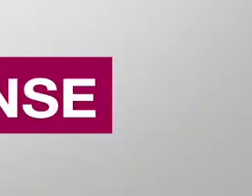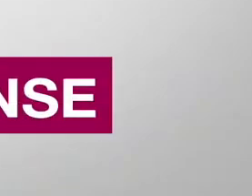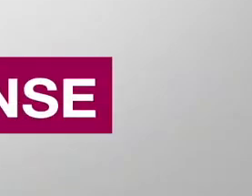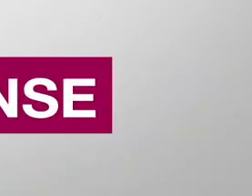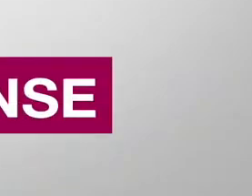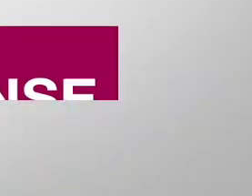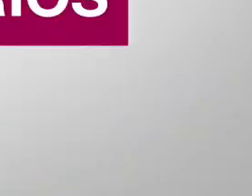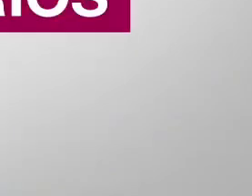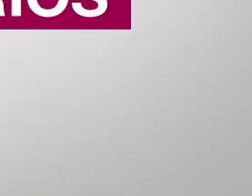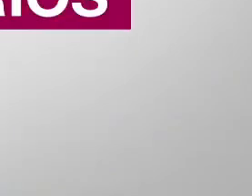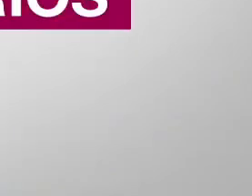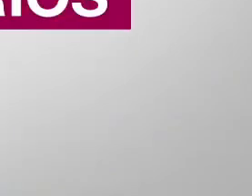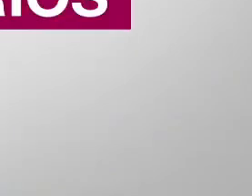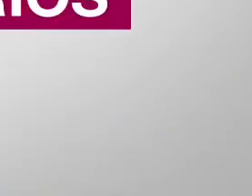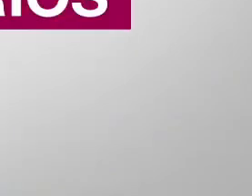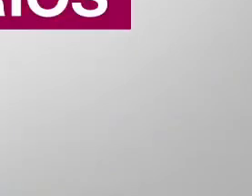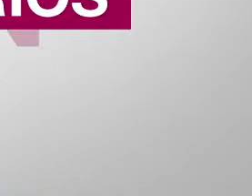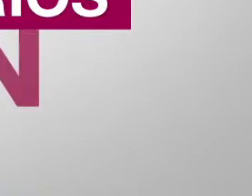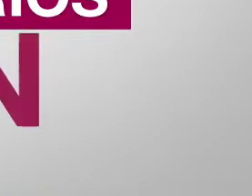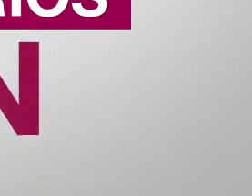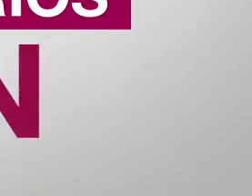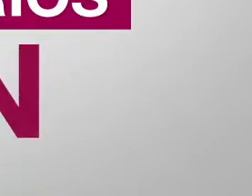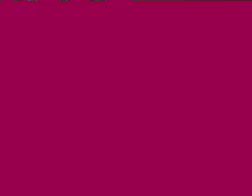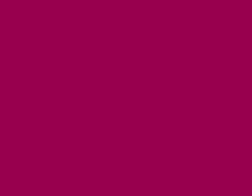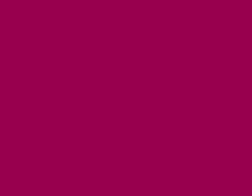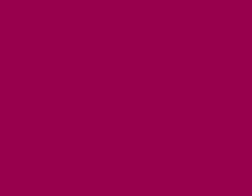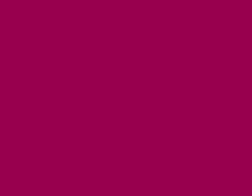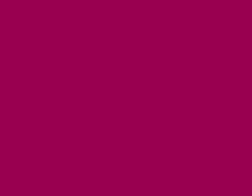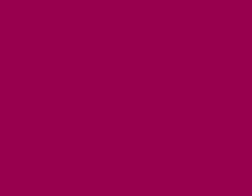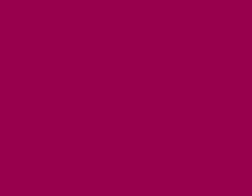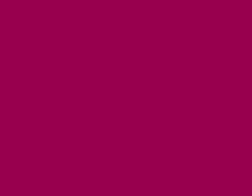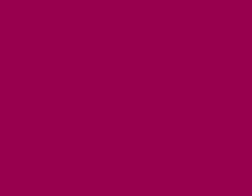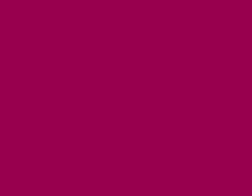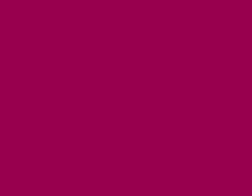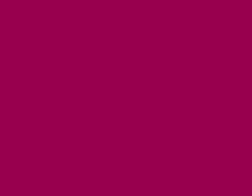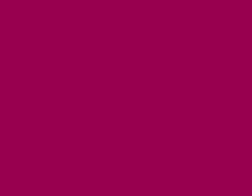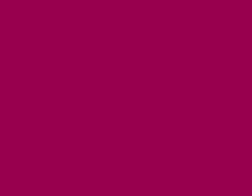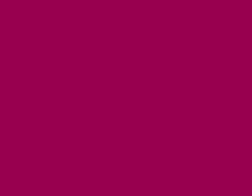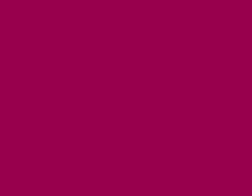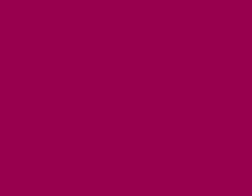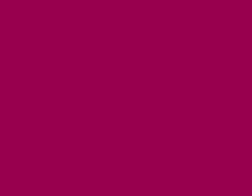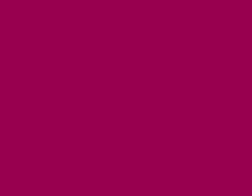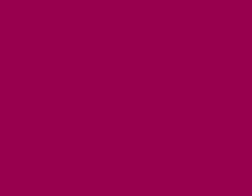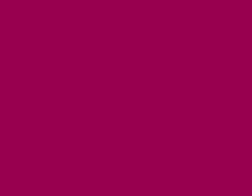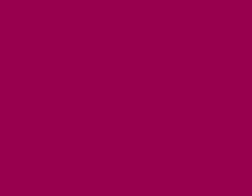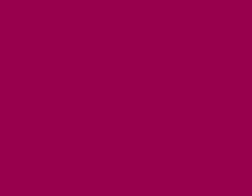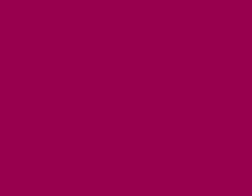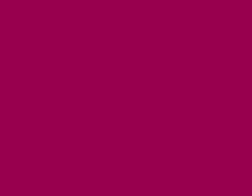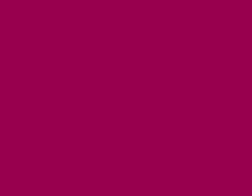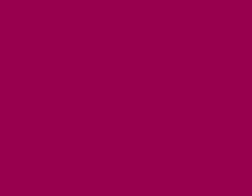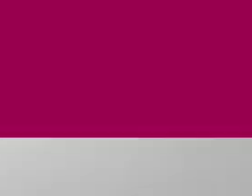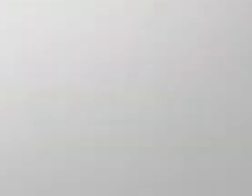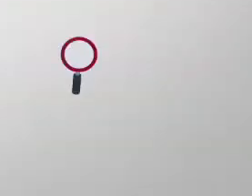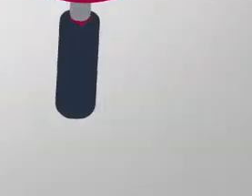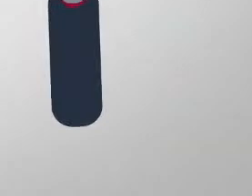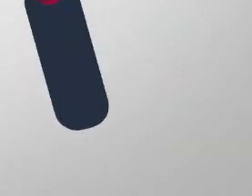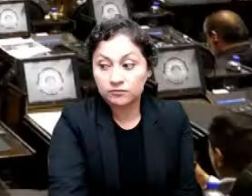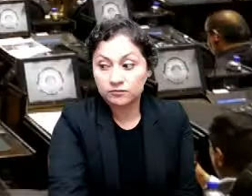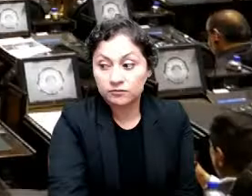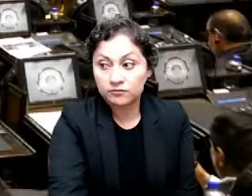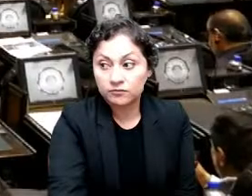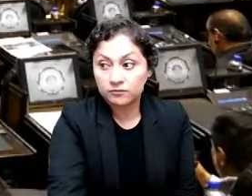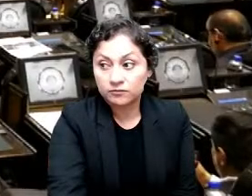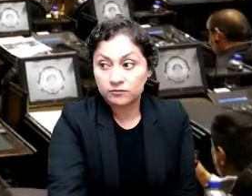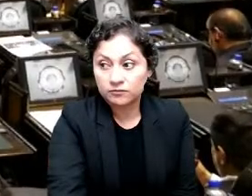al Legislativo mexiquense, los grupos parlamentarios analizan qué se hizo, cómo se hizo y si hubo resultados. En caso